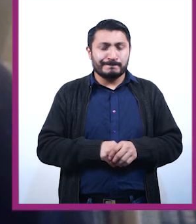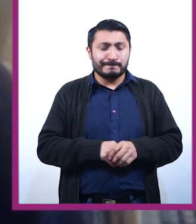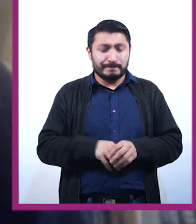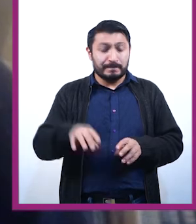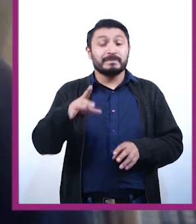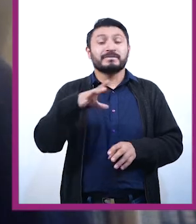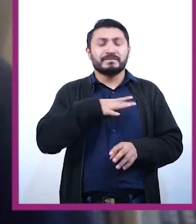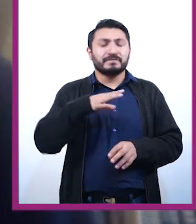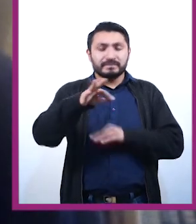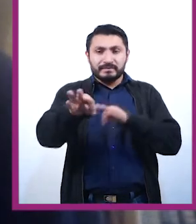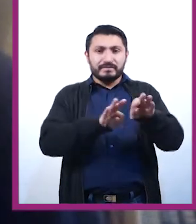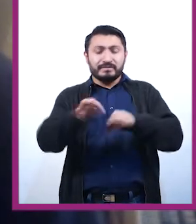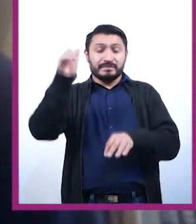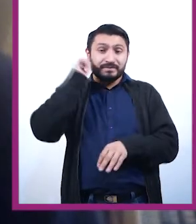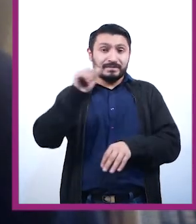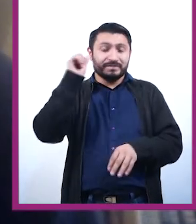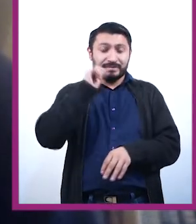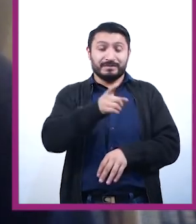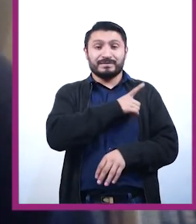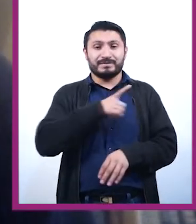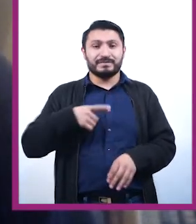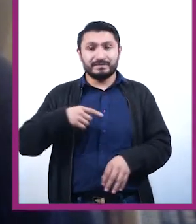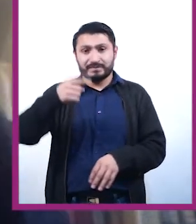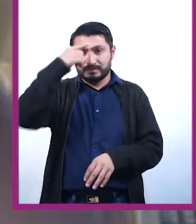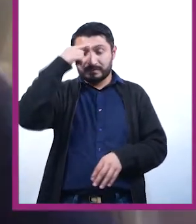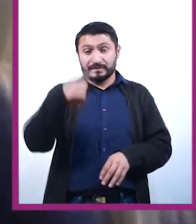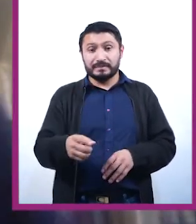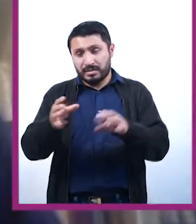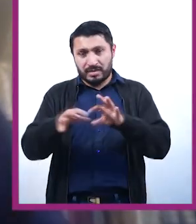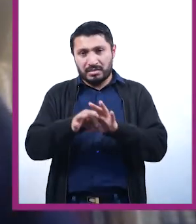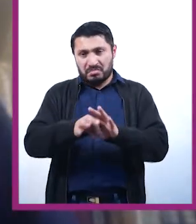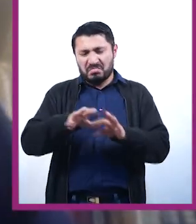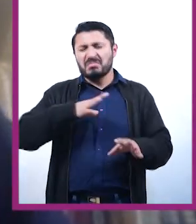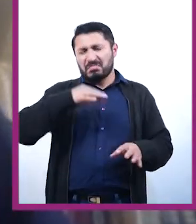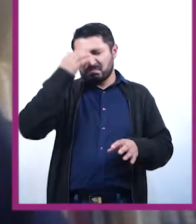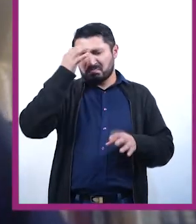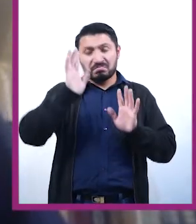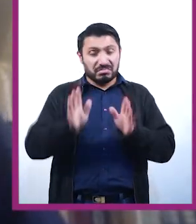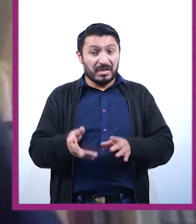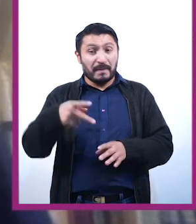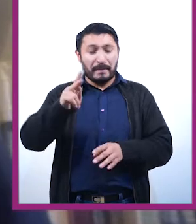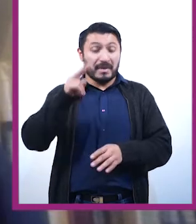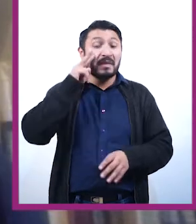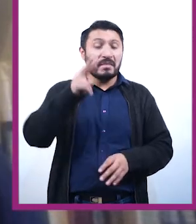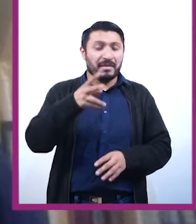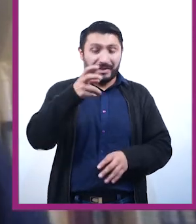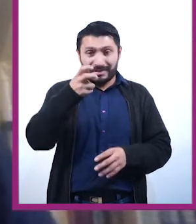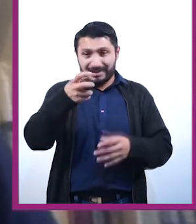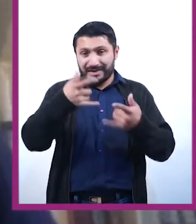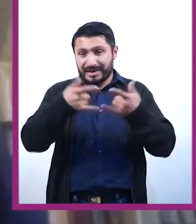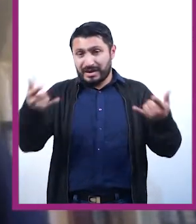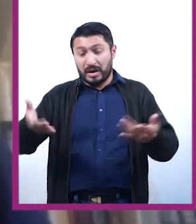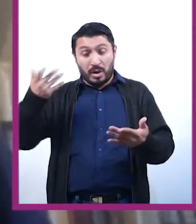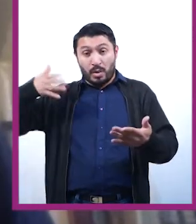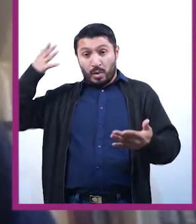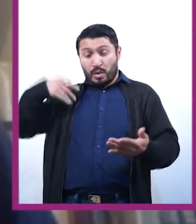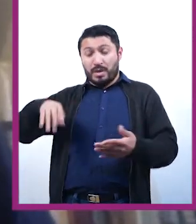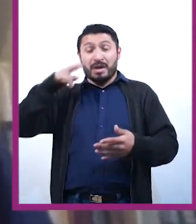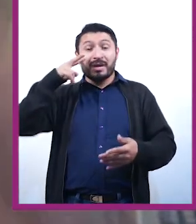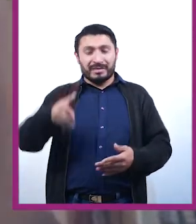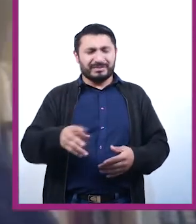que trabajar siempre para cooperar. Hemos visto de esta historia pasada que cada